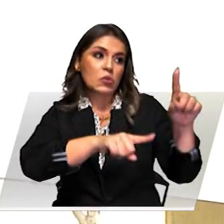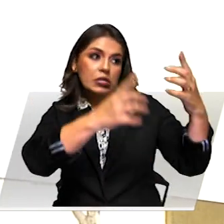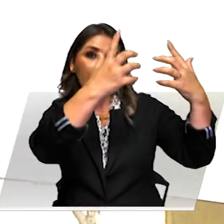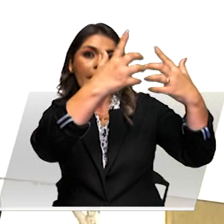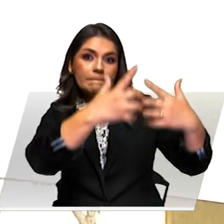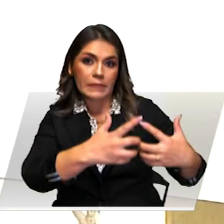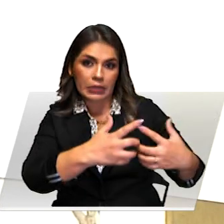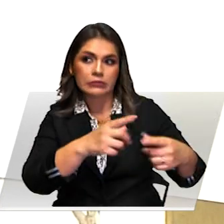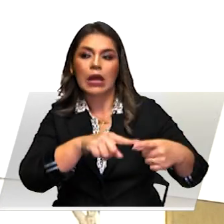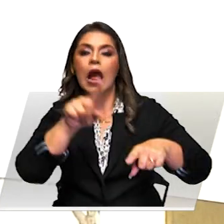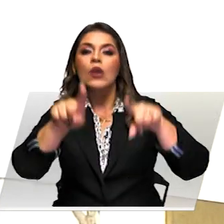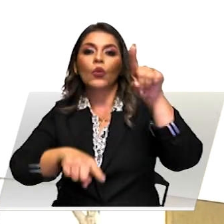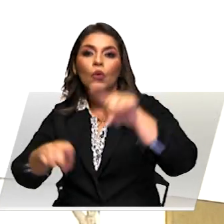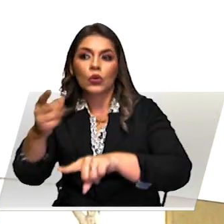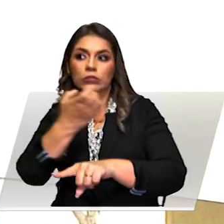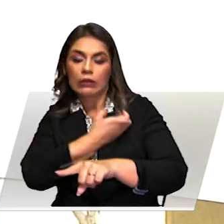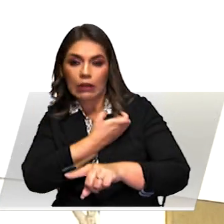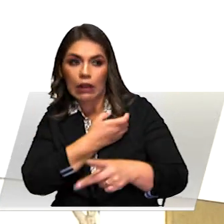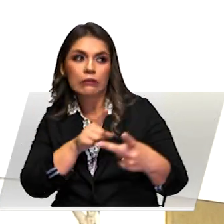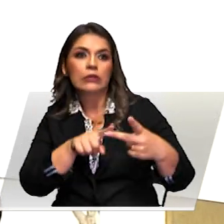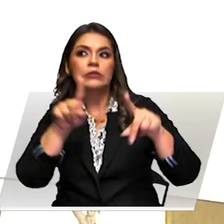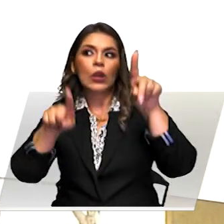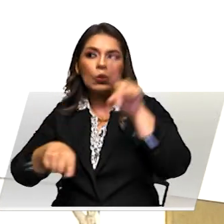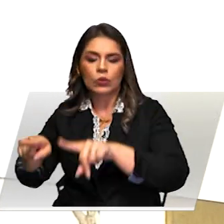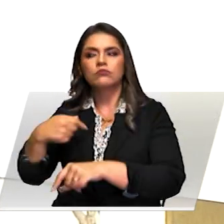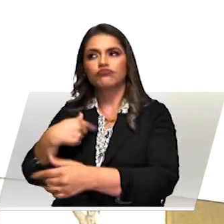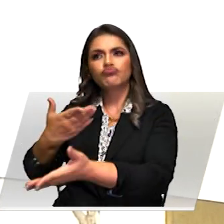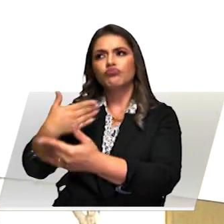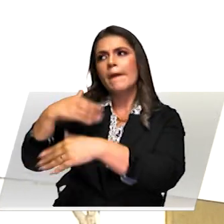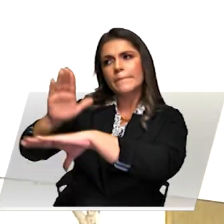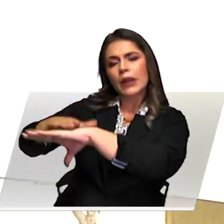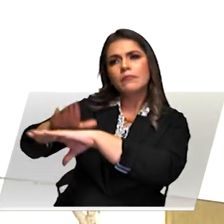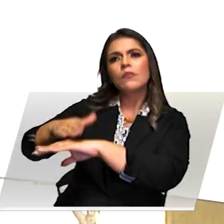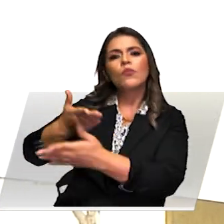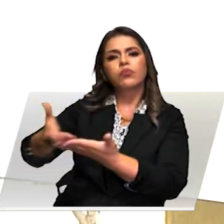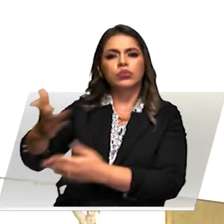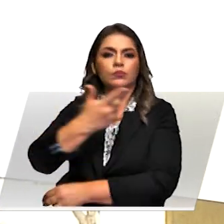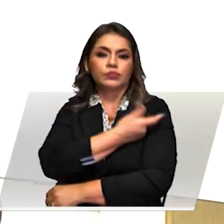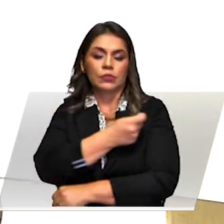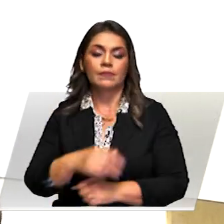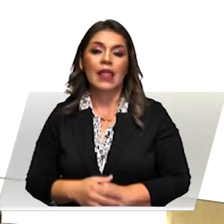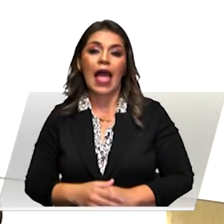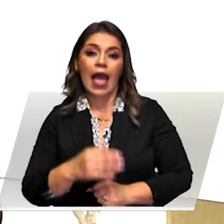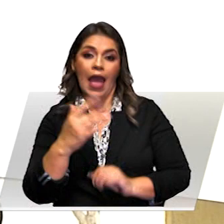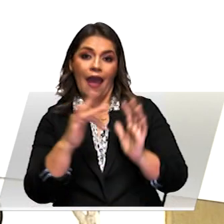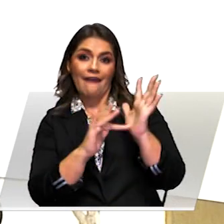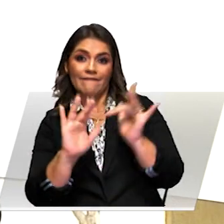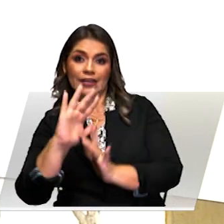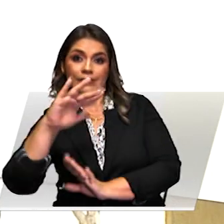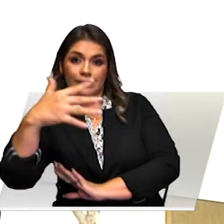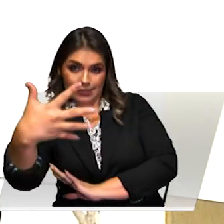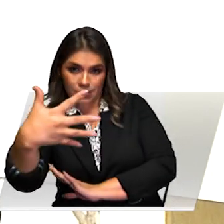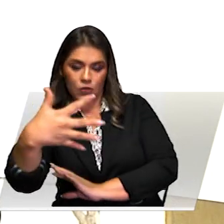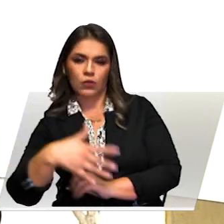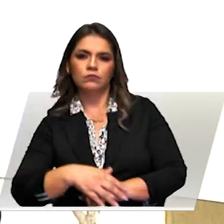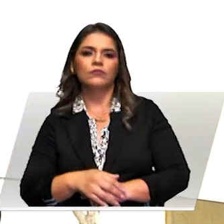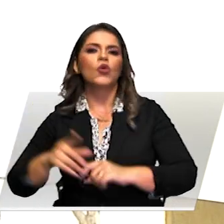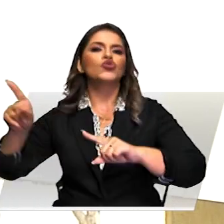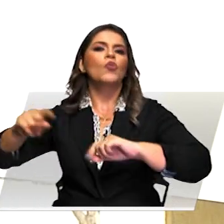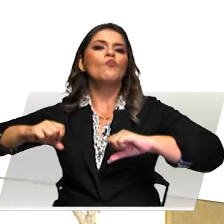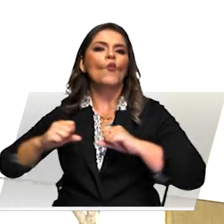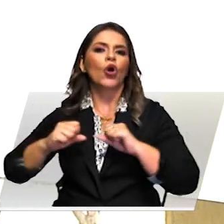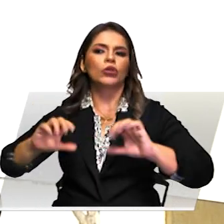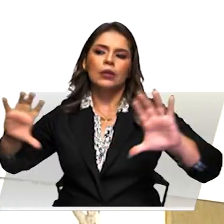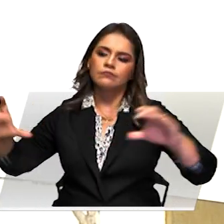algunos sectores y algunos alcaldes locales. Será noticia, pues este lunes 5 de abril será socializado en Bogotá el borrador